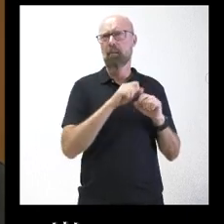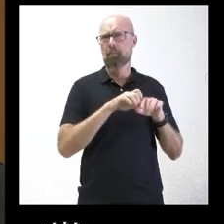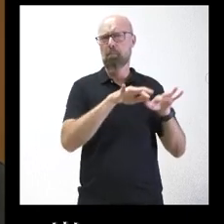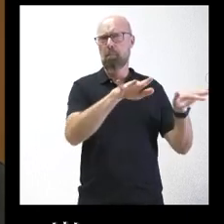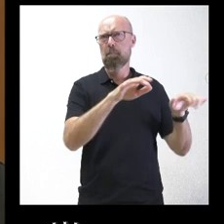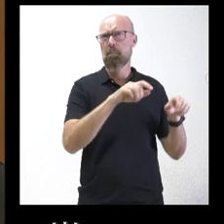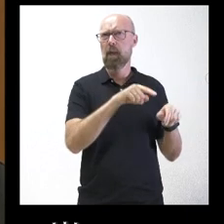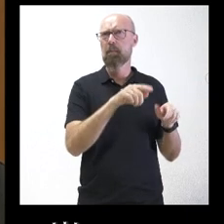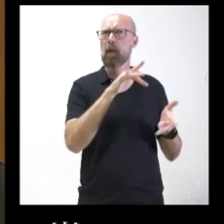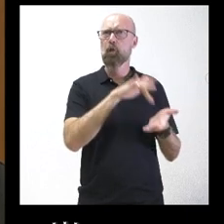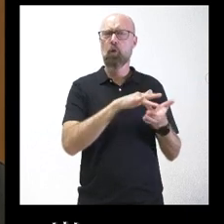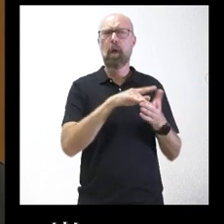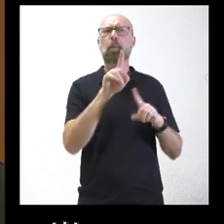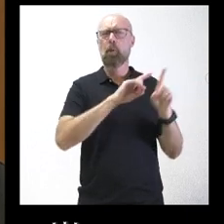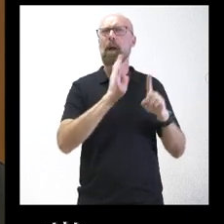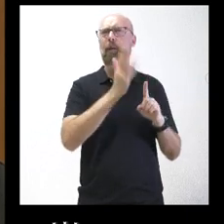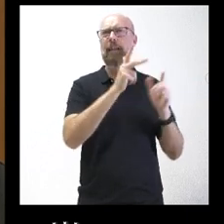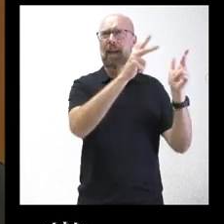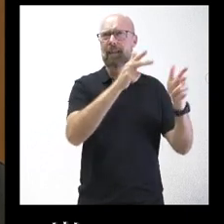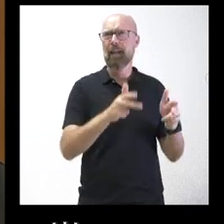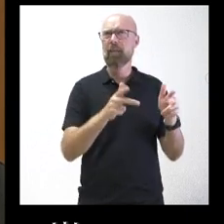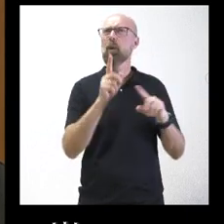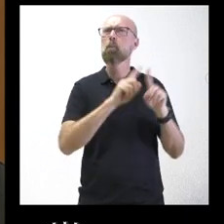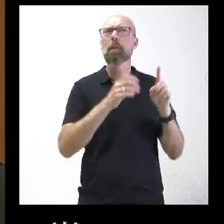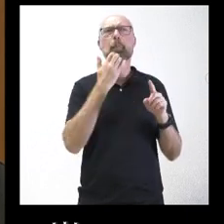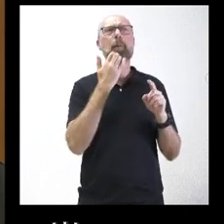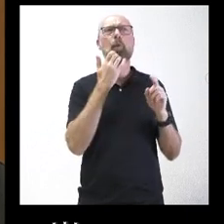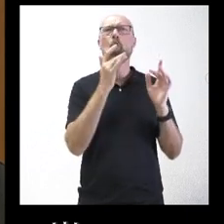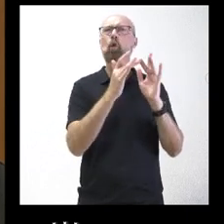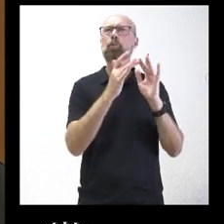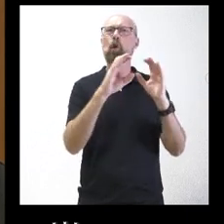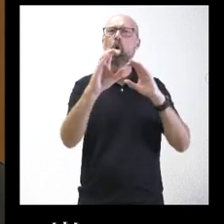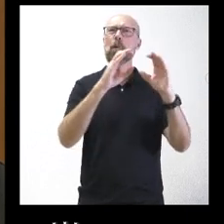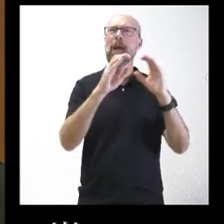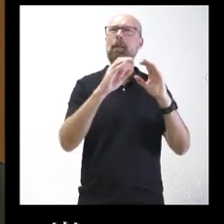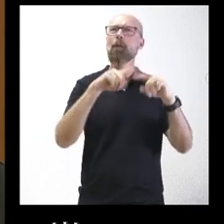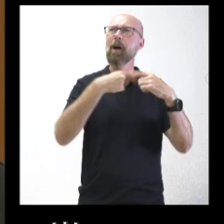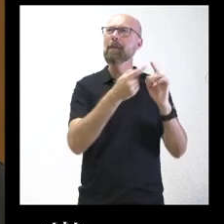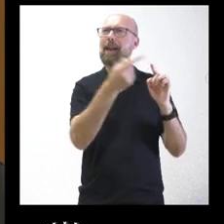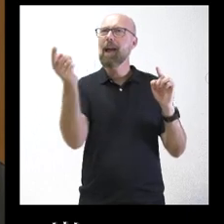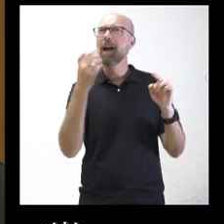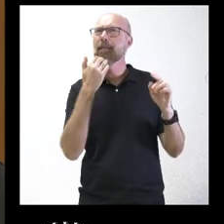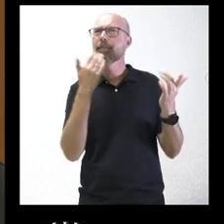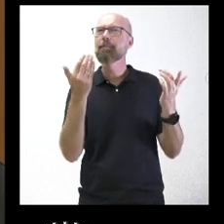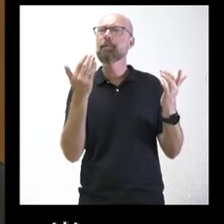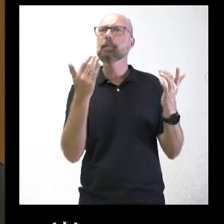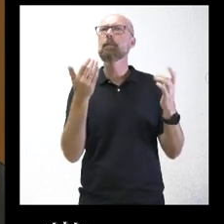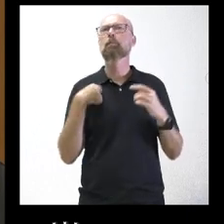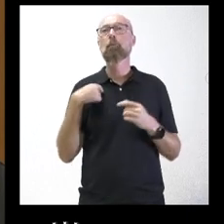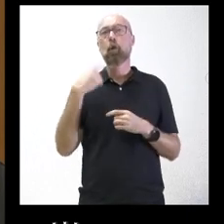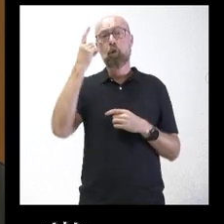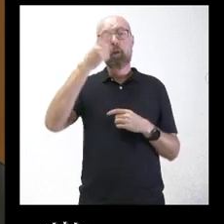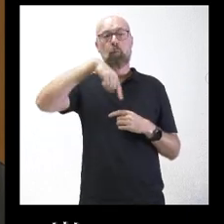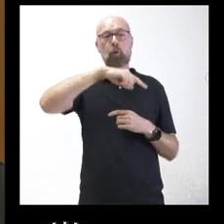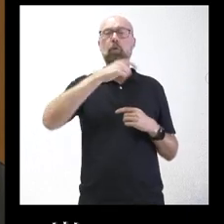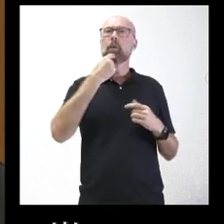fue la no comunicación con los familiares yo no sé si en estos dos años de trabajo en esta ley se ha planteado en alguna ocasión el blindar